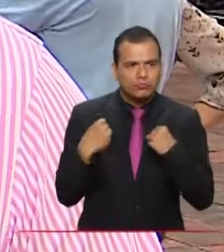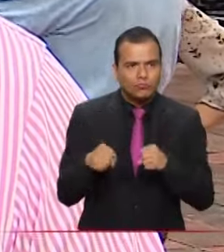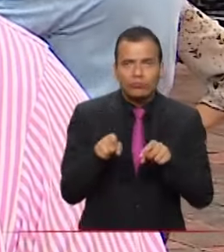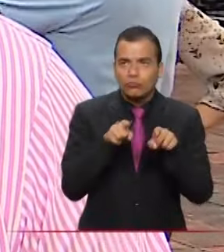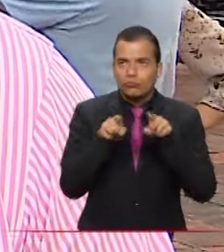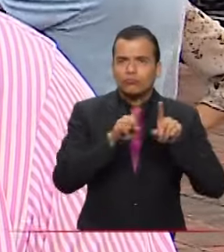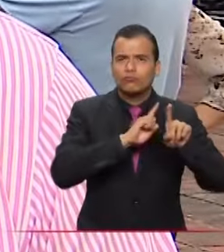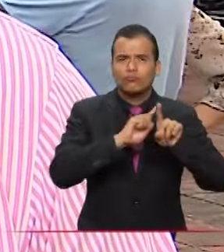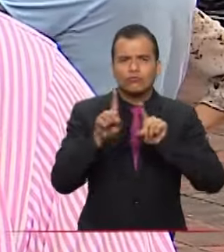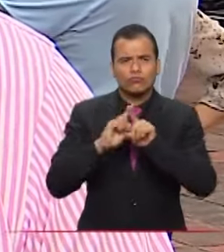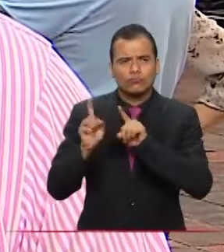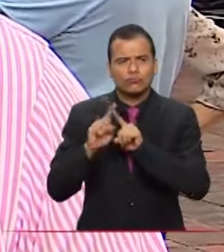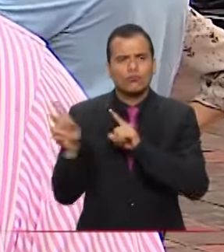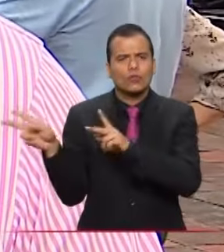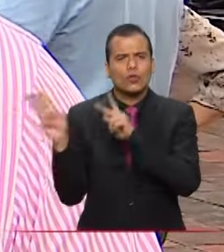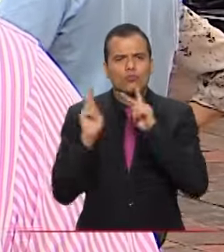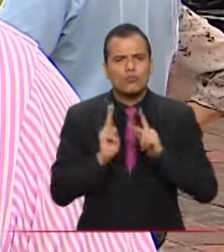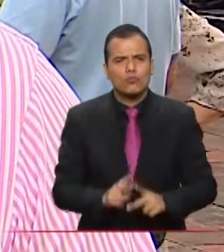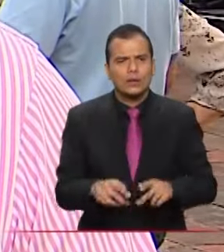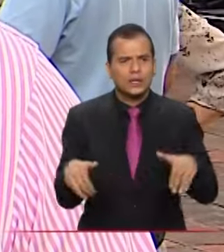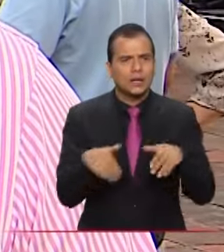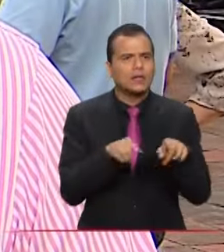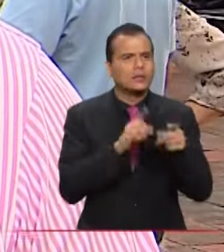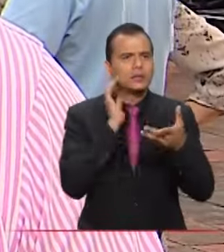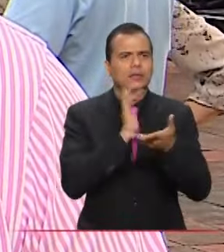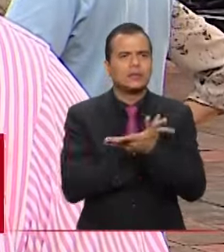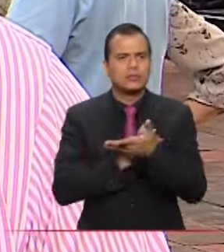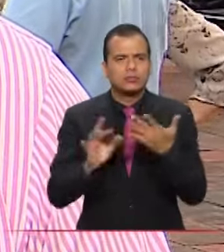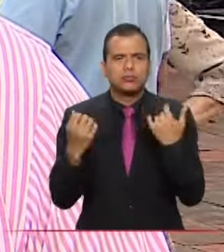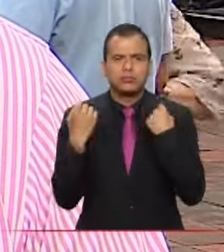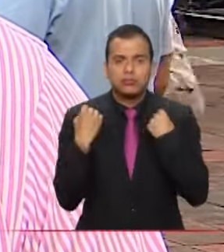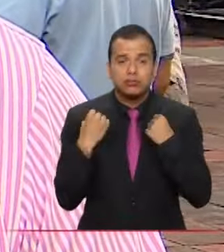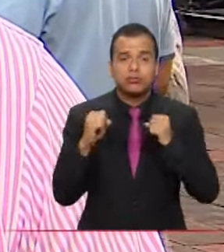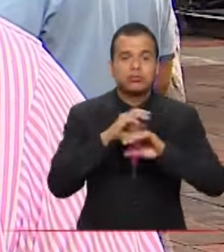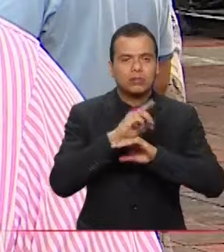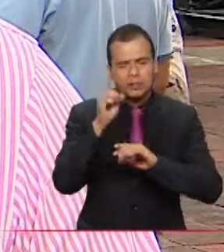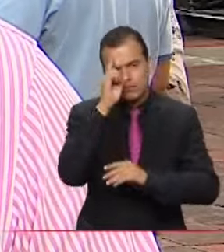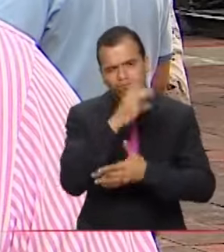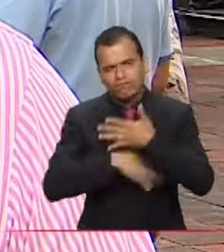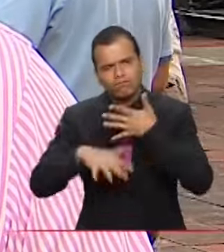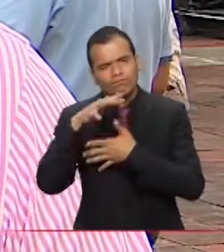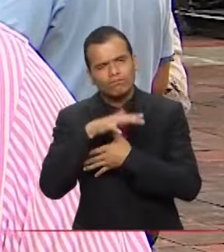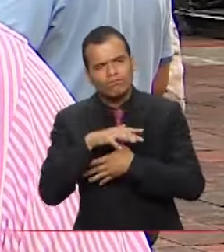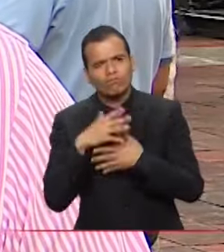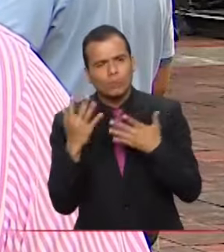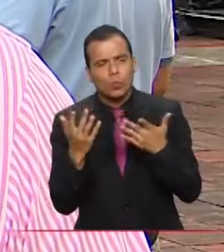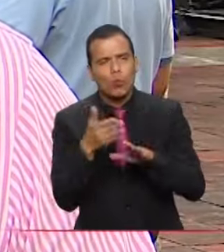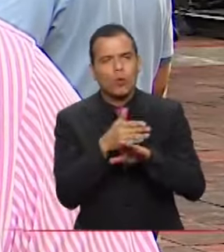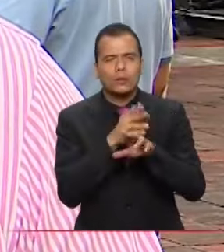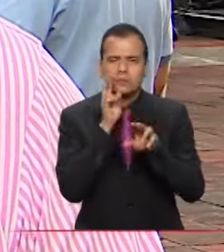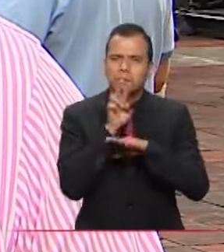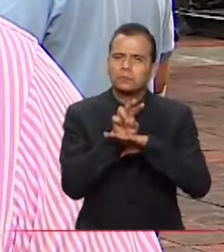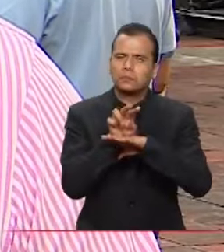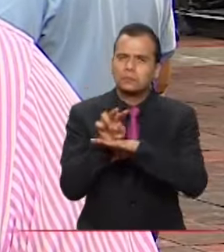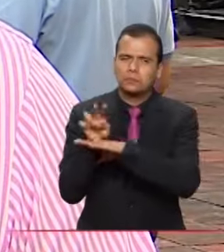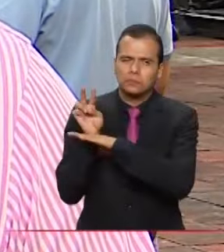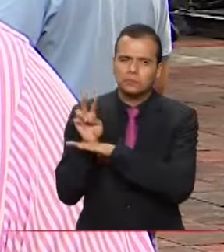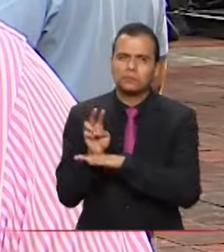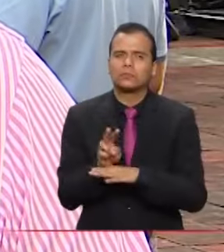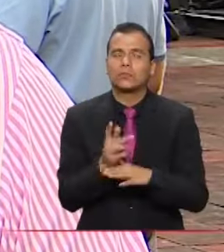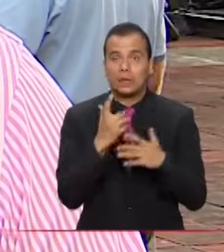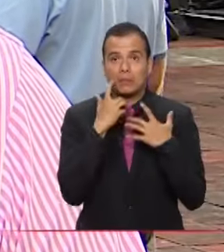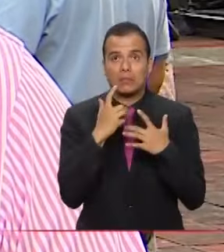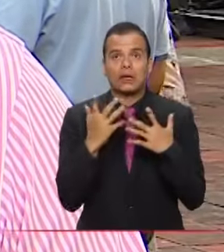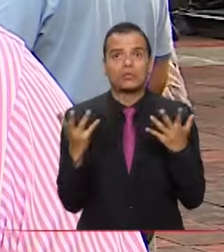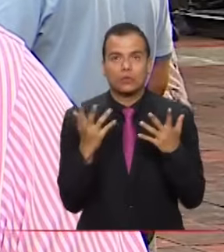diferentes puentes e intersecciones en la ciudad que se han hecho esta priorización a través de la verificación de los puntos más